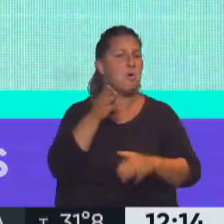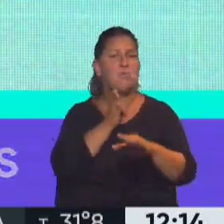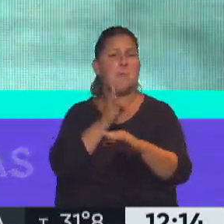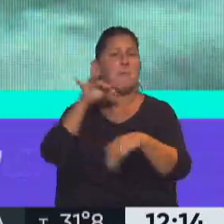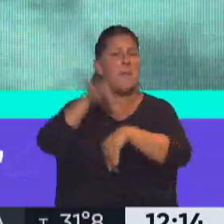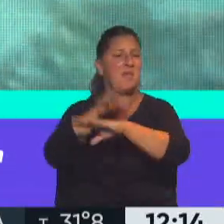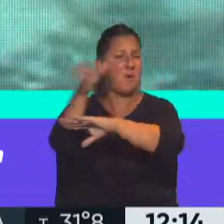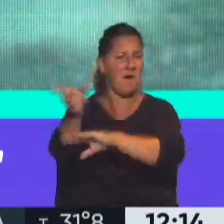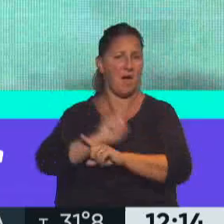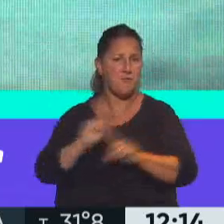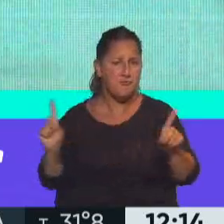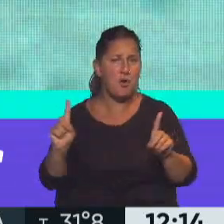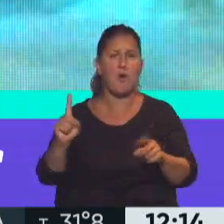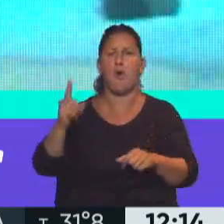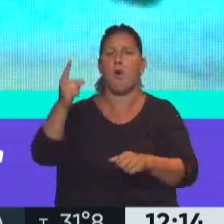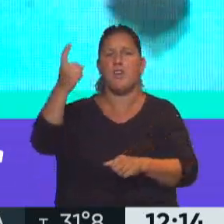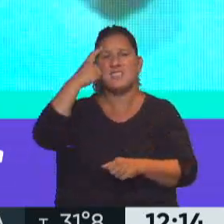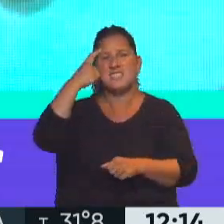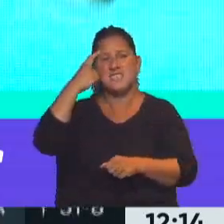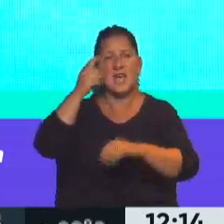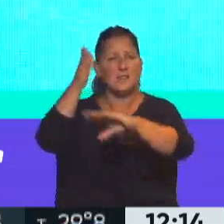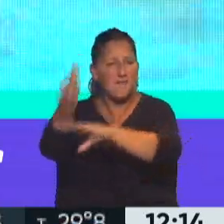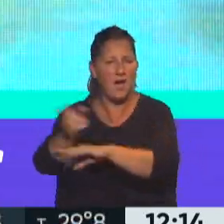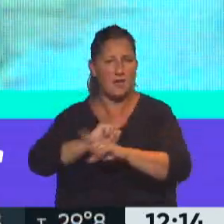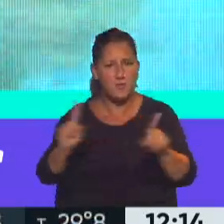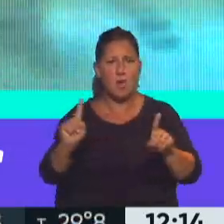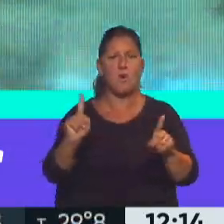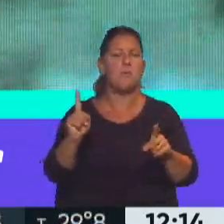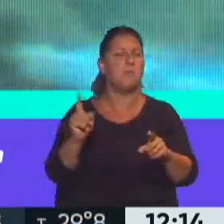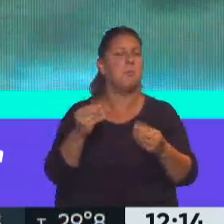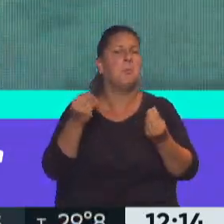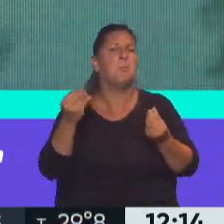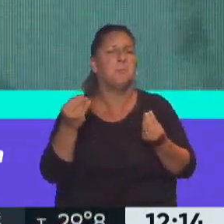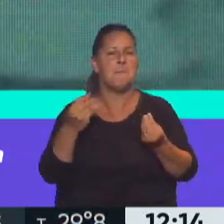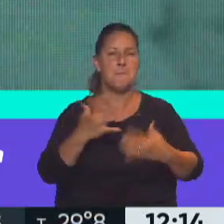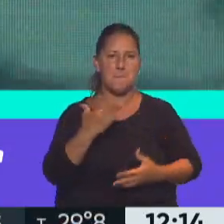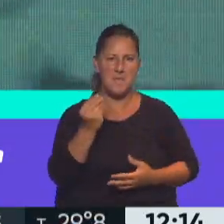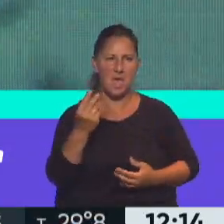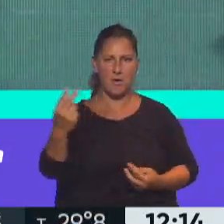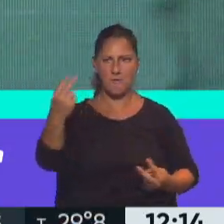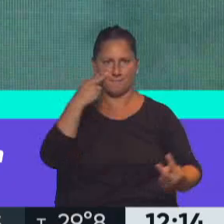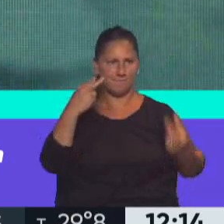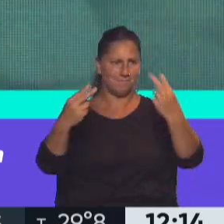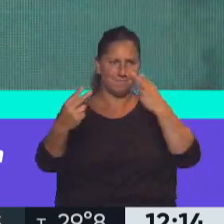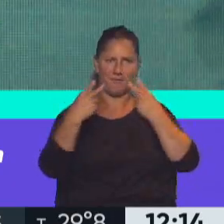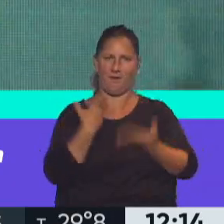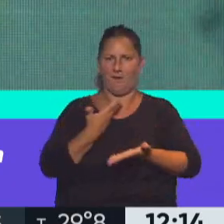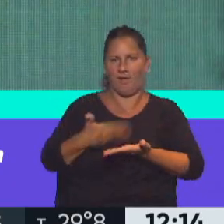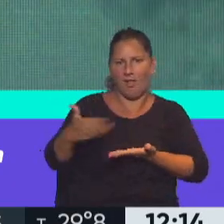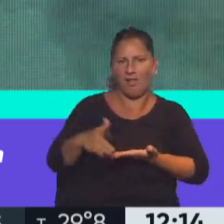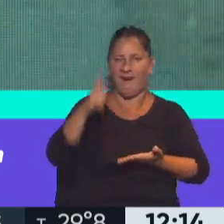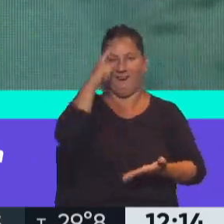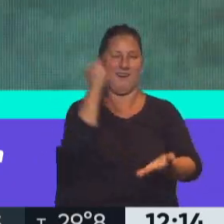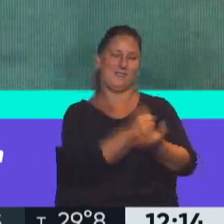asistencia psiquiátrica, médica, a una guardia de un hospital, a un sanatorio, por miedo a la estigmatización, por ejemplo,